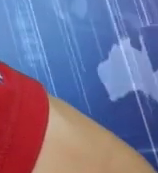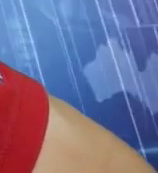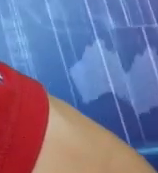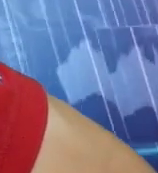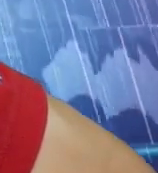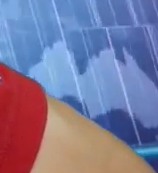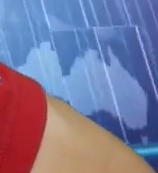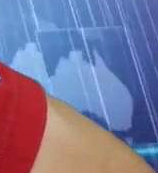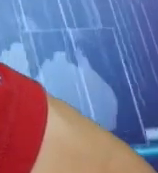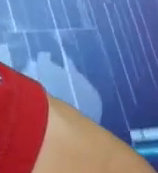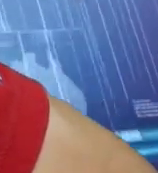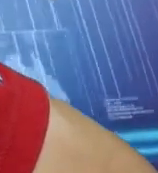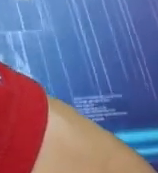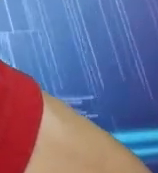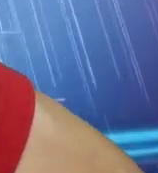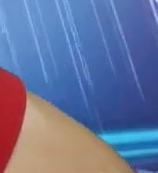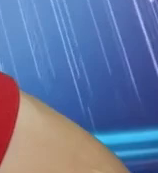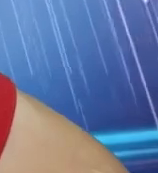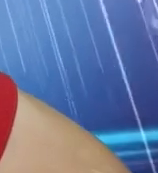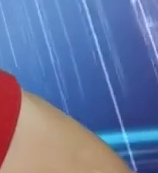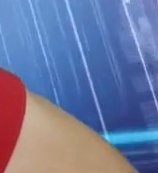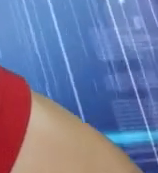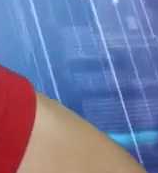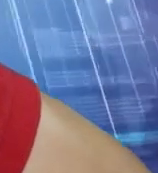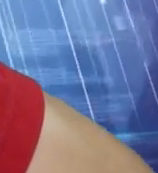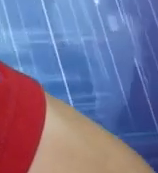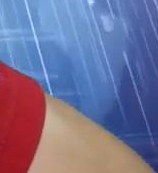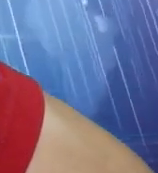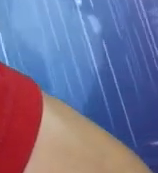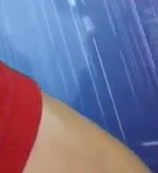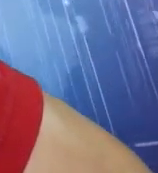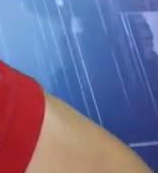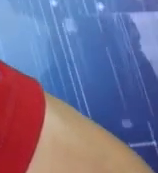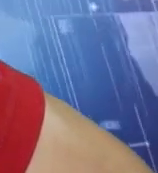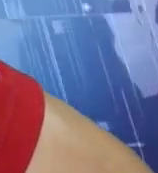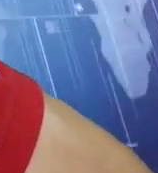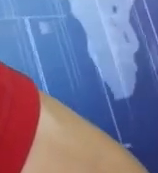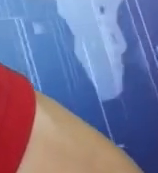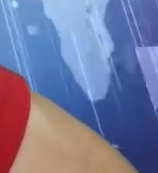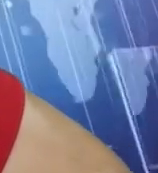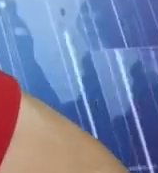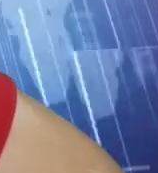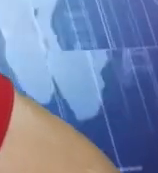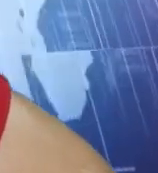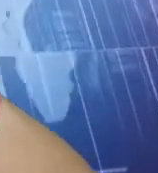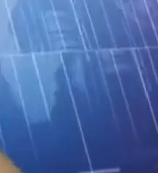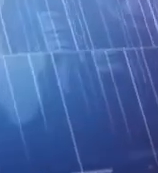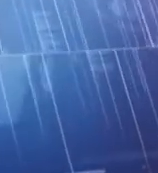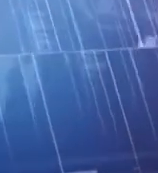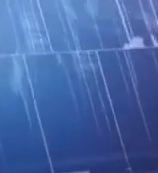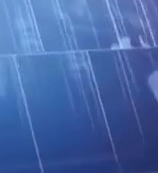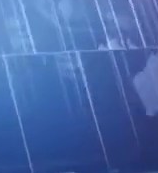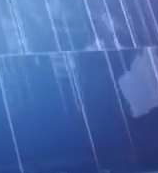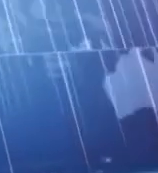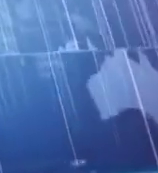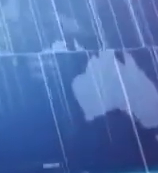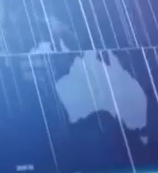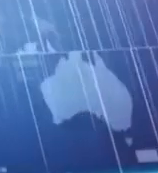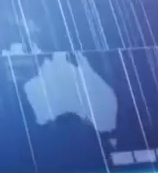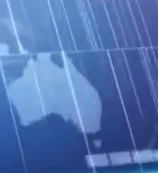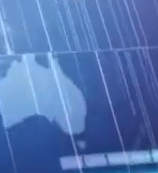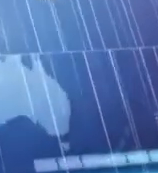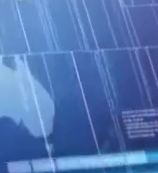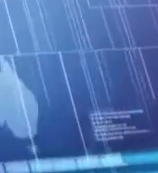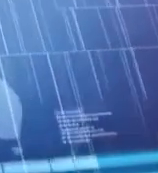lo que médicos y enfermeras con más de 65 años que padezca de hipertensión o diabetes podrán irse a sus casas los demás si embargo van a tener que atender